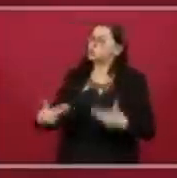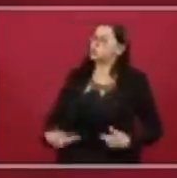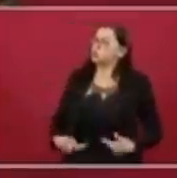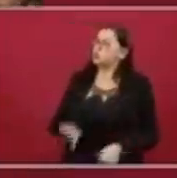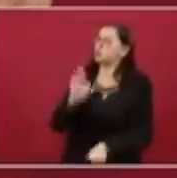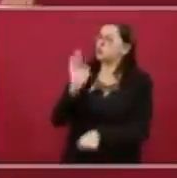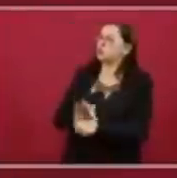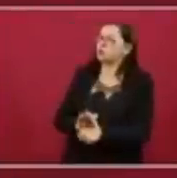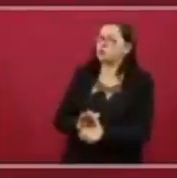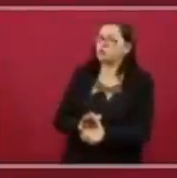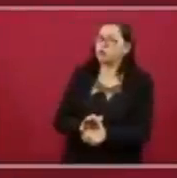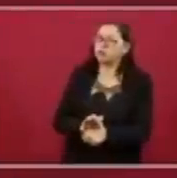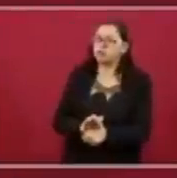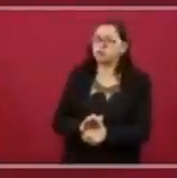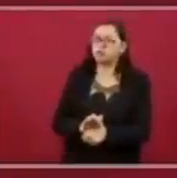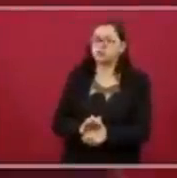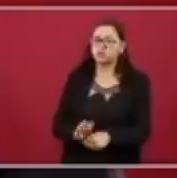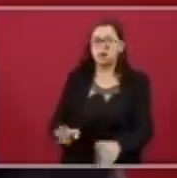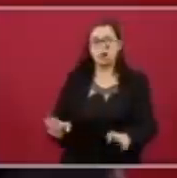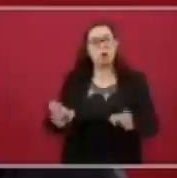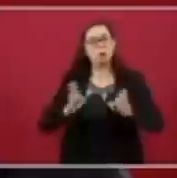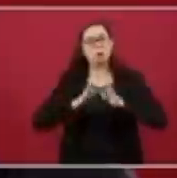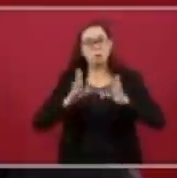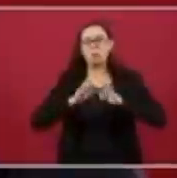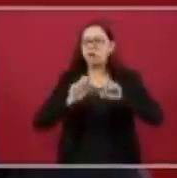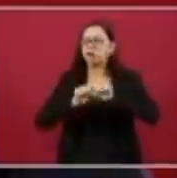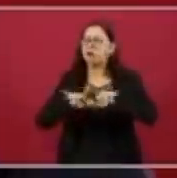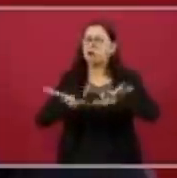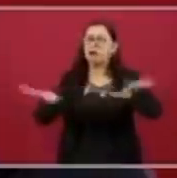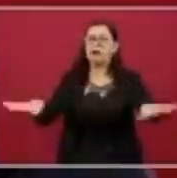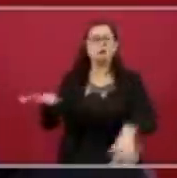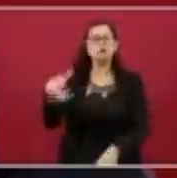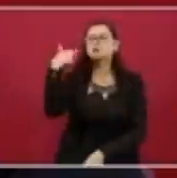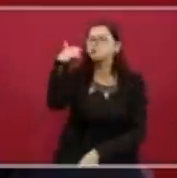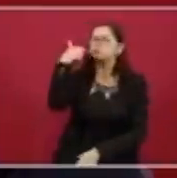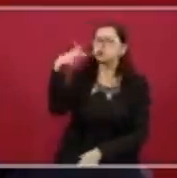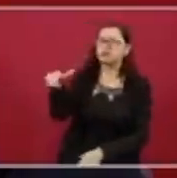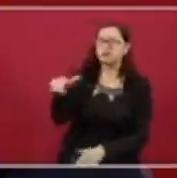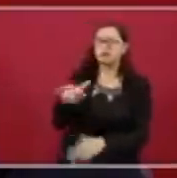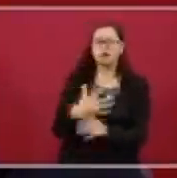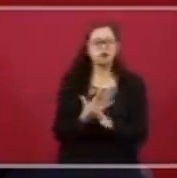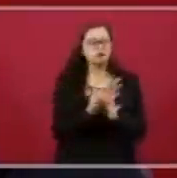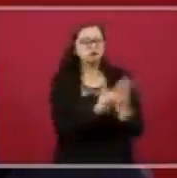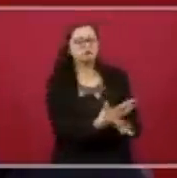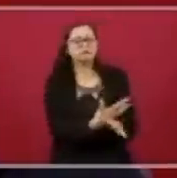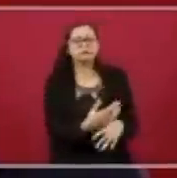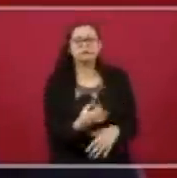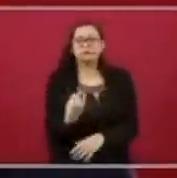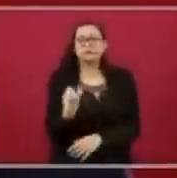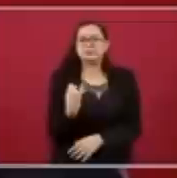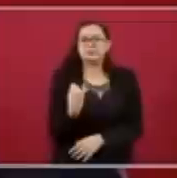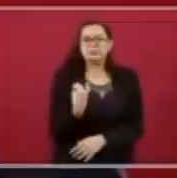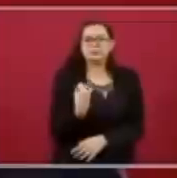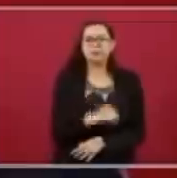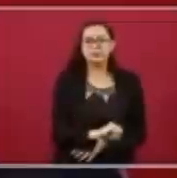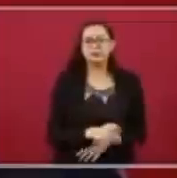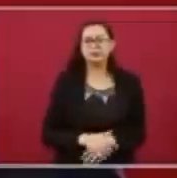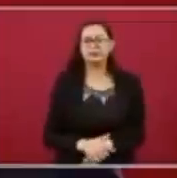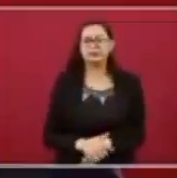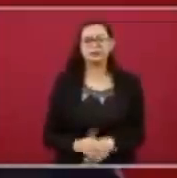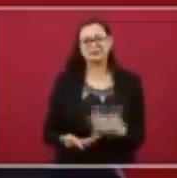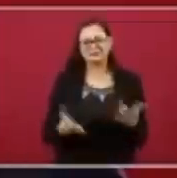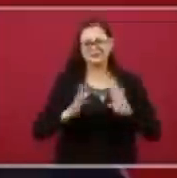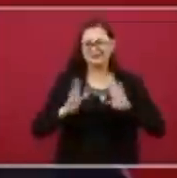y que no quieren la militarización del país, cuando no es eso lo que